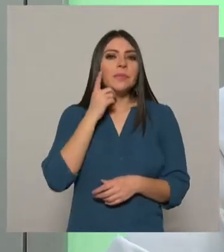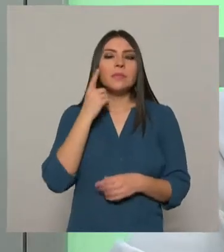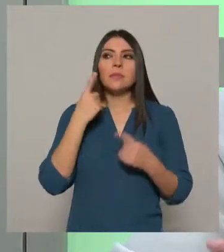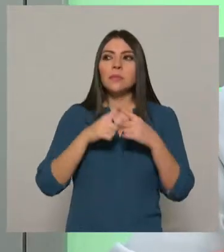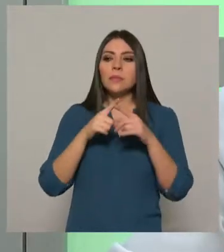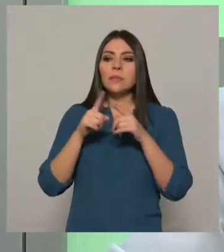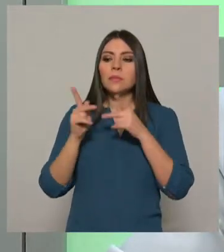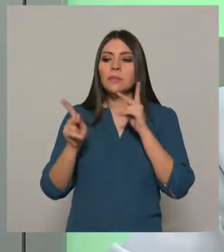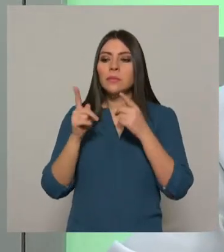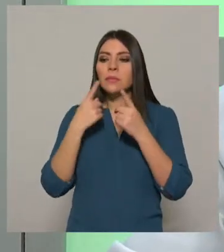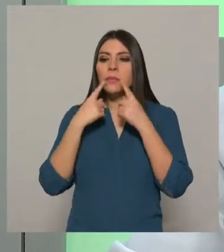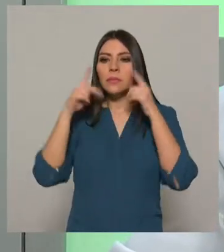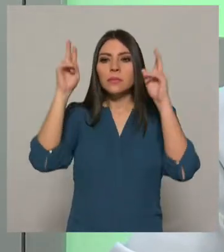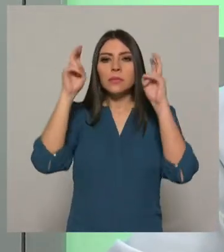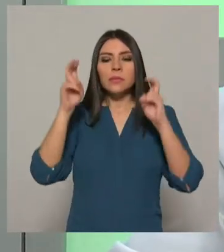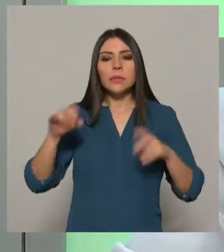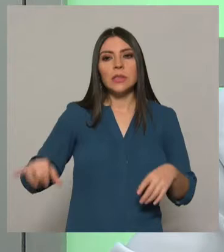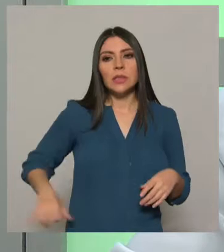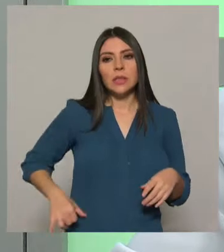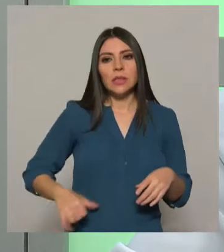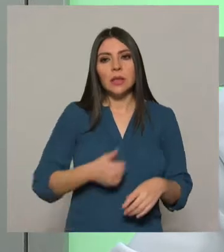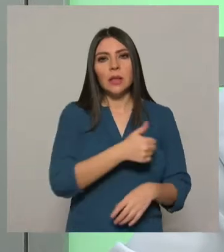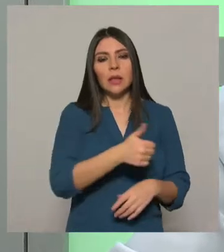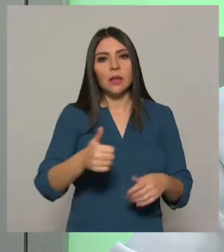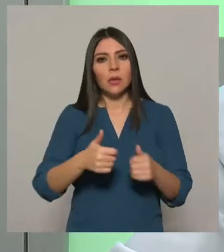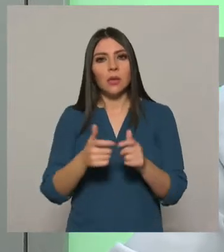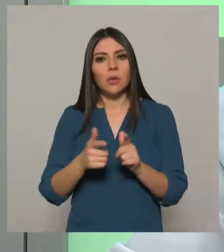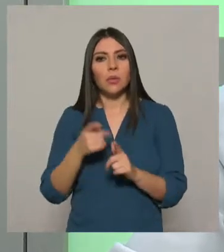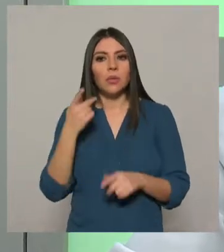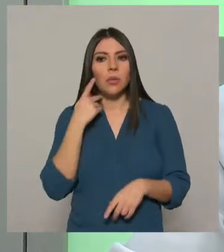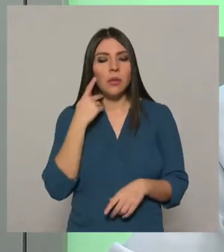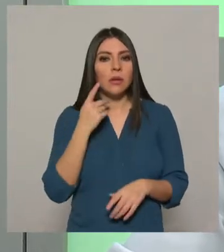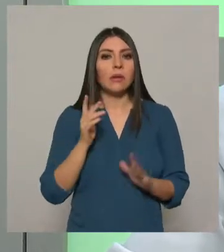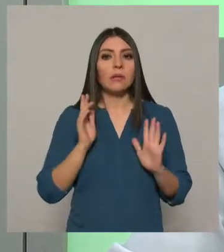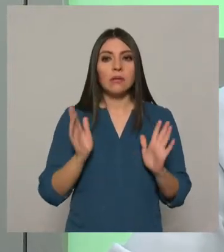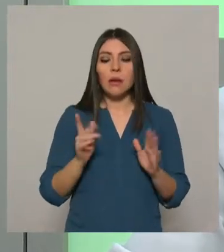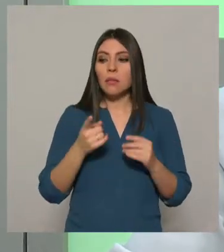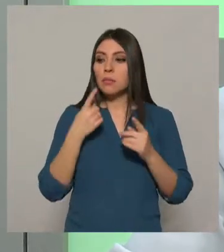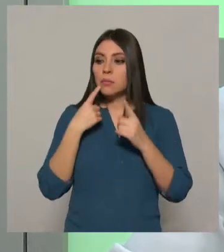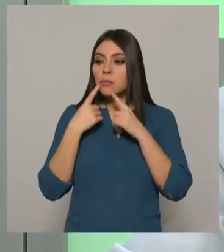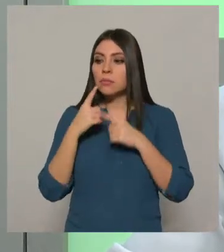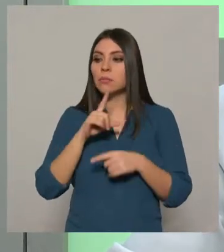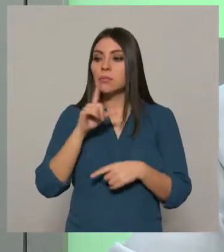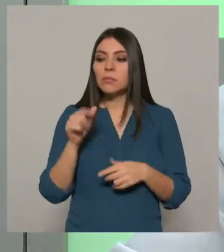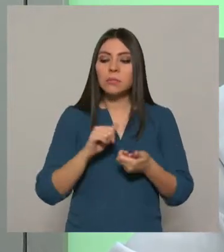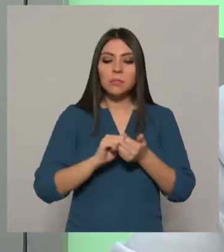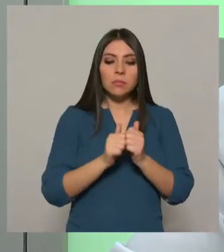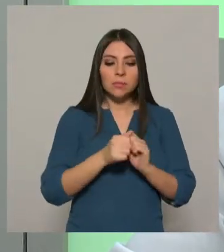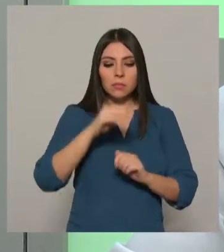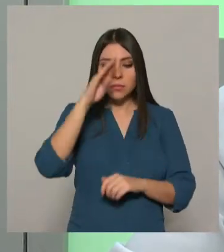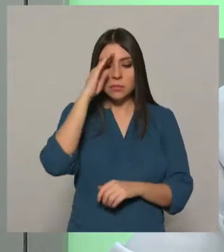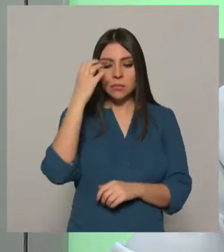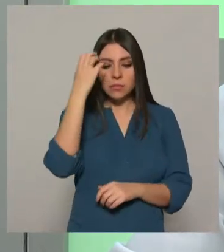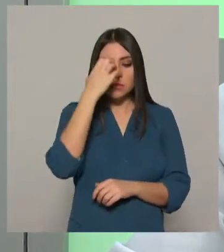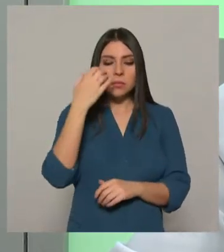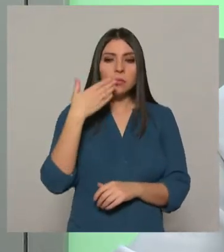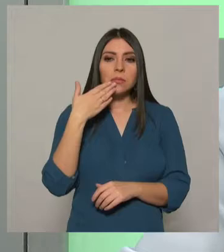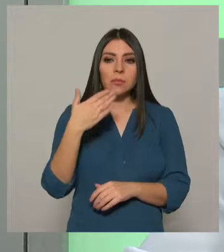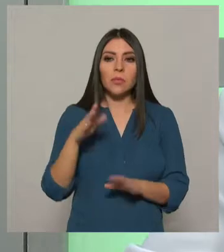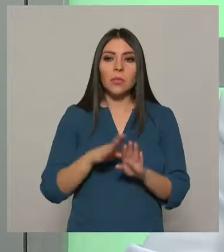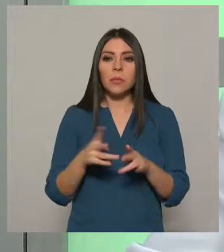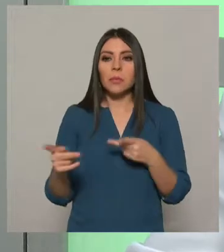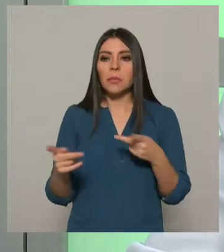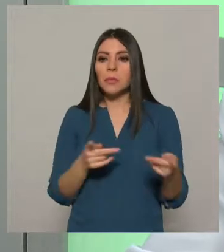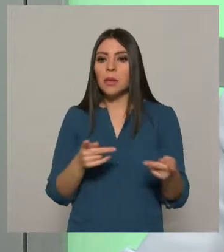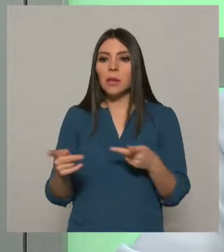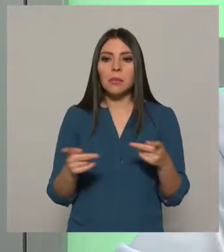las distintas fracciones parlamentarias y poder con ello aperturar esta ruta de análisis que nos dé la posibilidad de diseñar de la